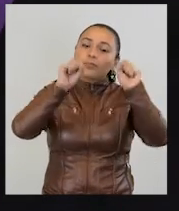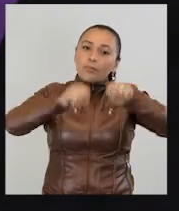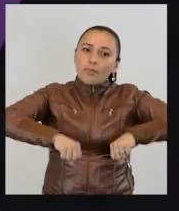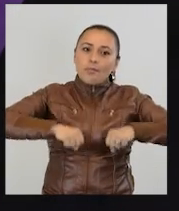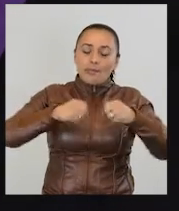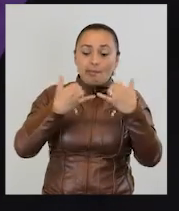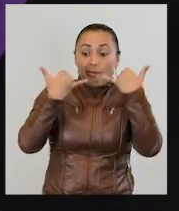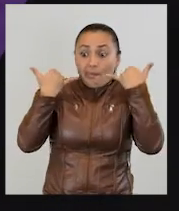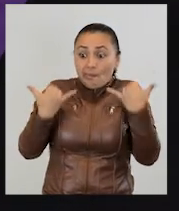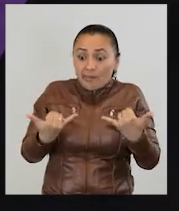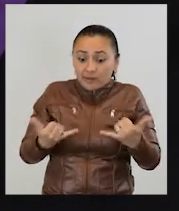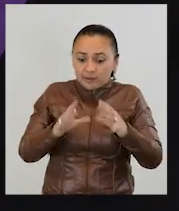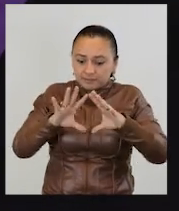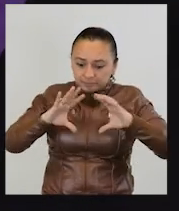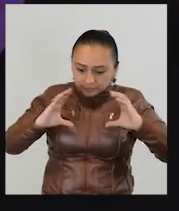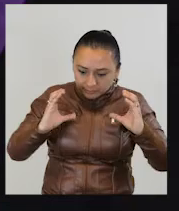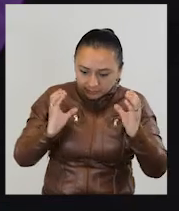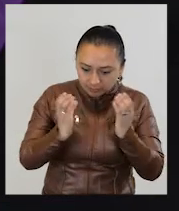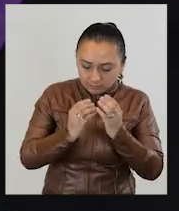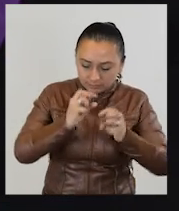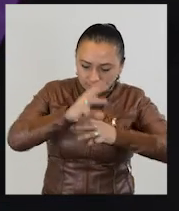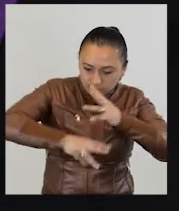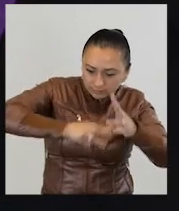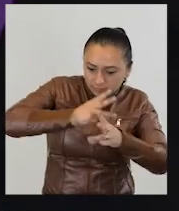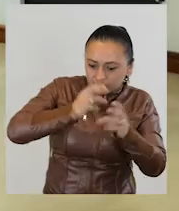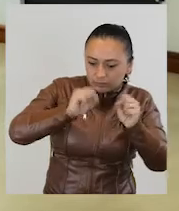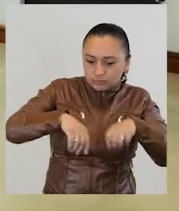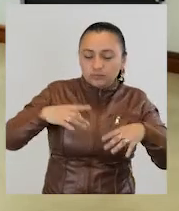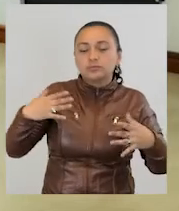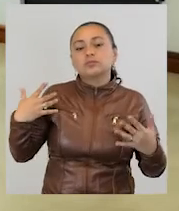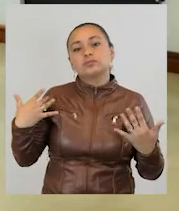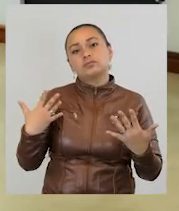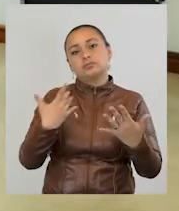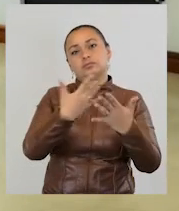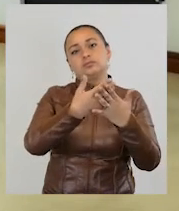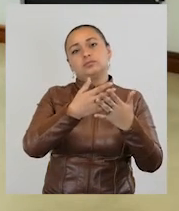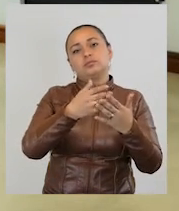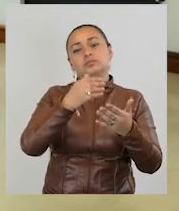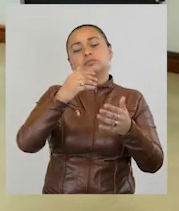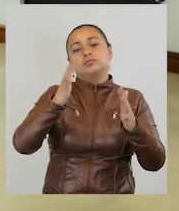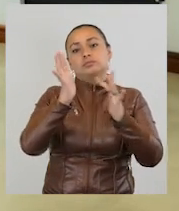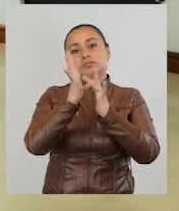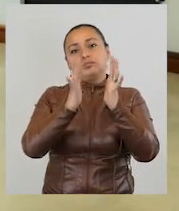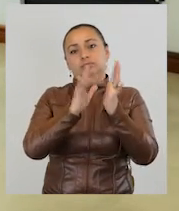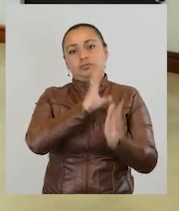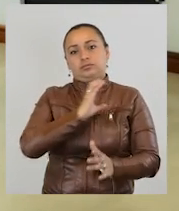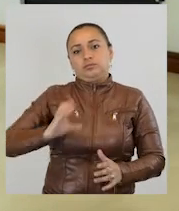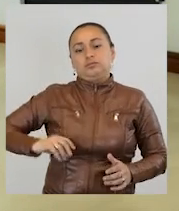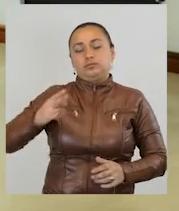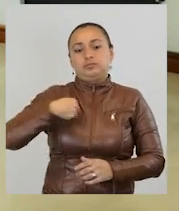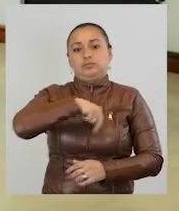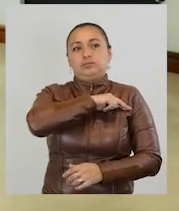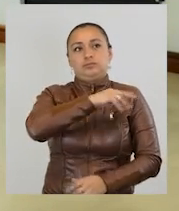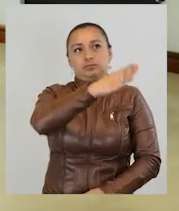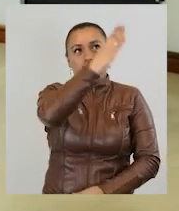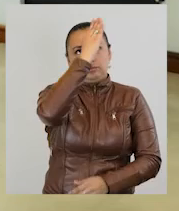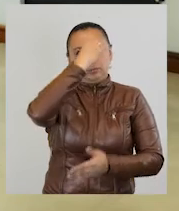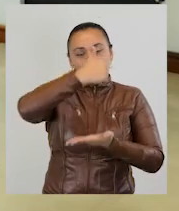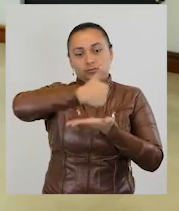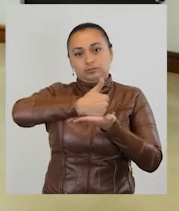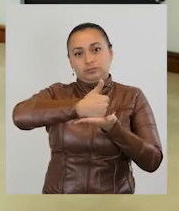ya desde este mundo en los bienes eternos de tu reino. Por Jesucristo nuestro